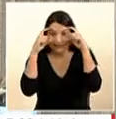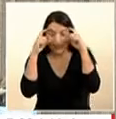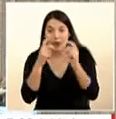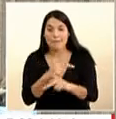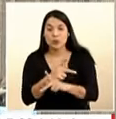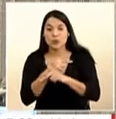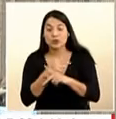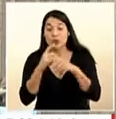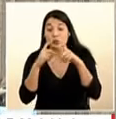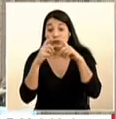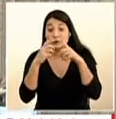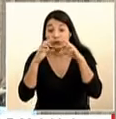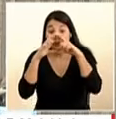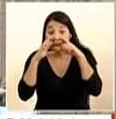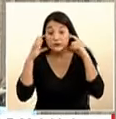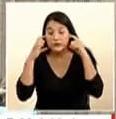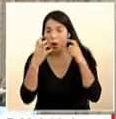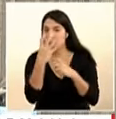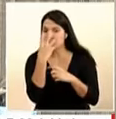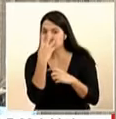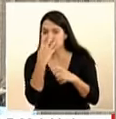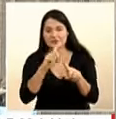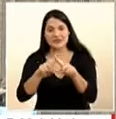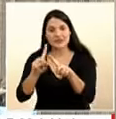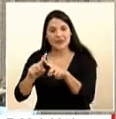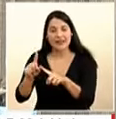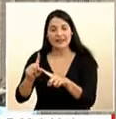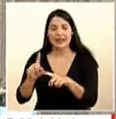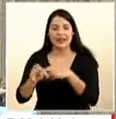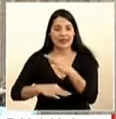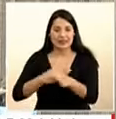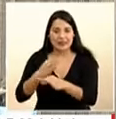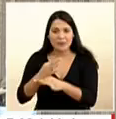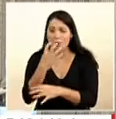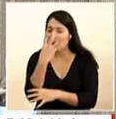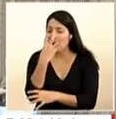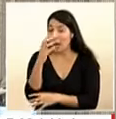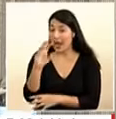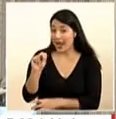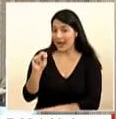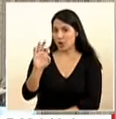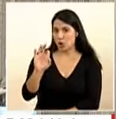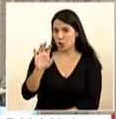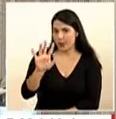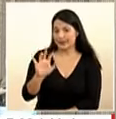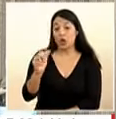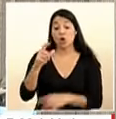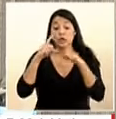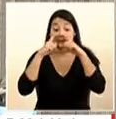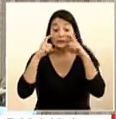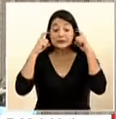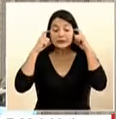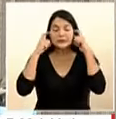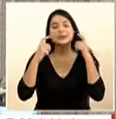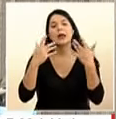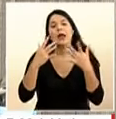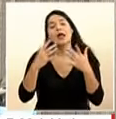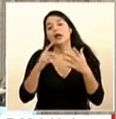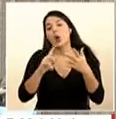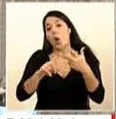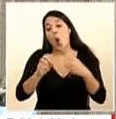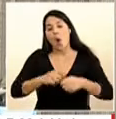mascarillas de diferente tipo hay unas que se llaman en el 95 otros que son máscaras quirúrgicas y después están las